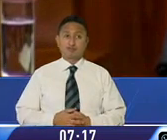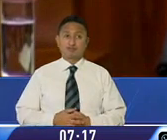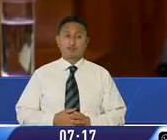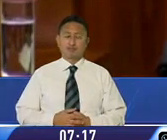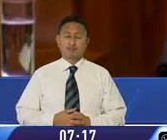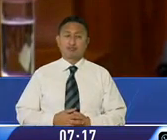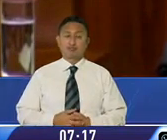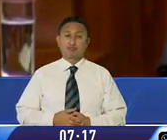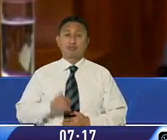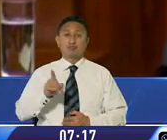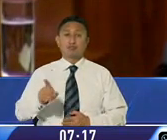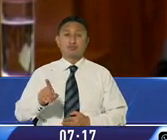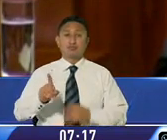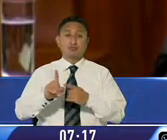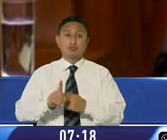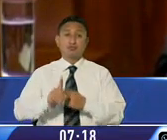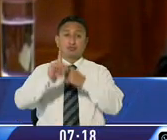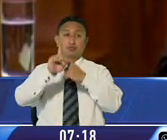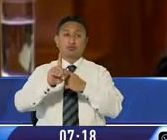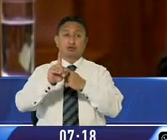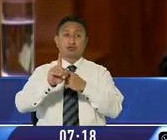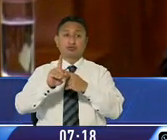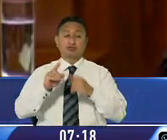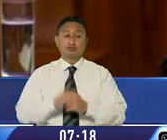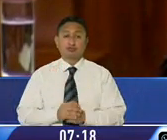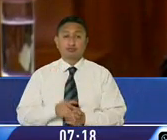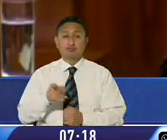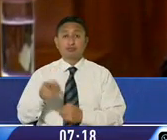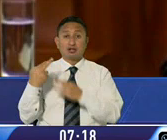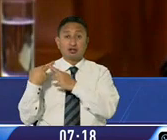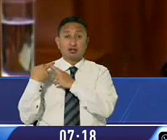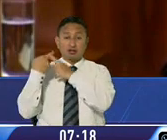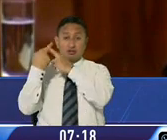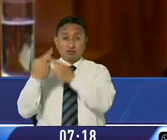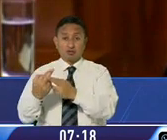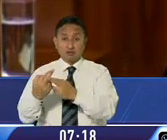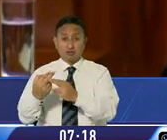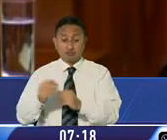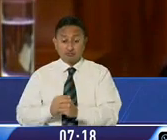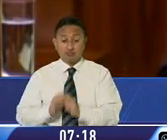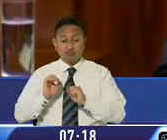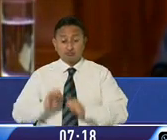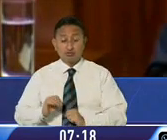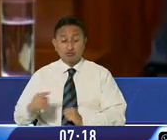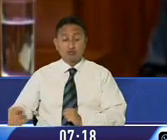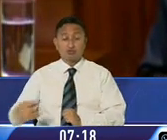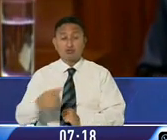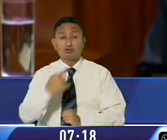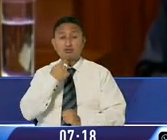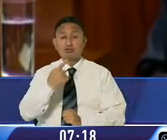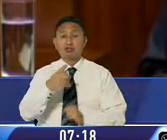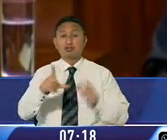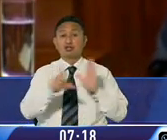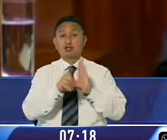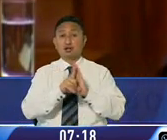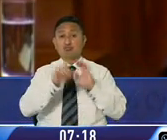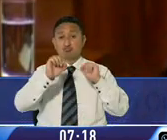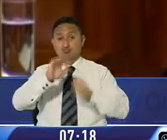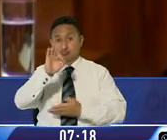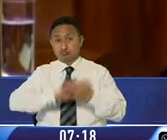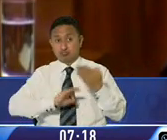exclusivamente y solamente la IEL, es el responsable de lo que manda, permite y prohíbe